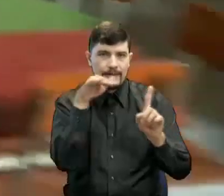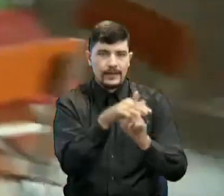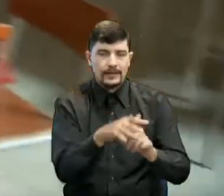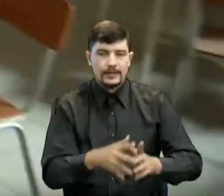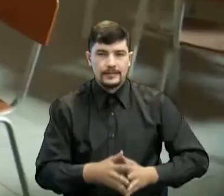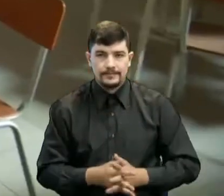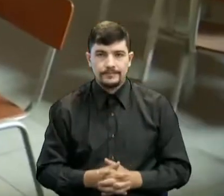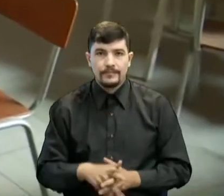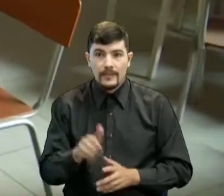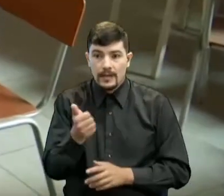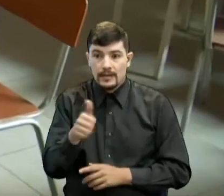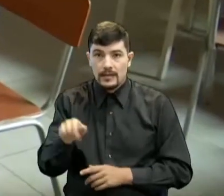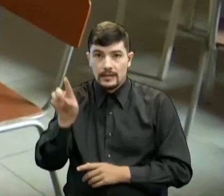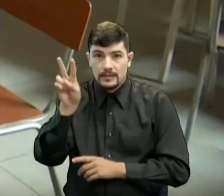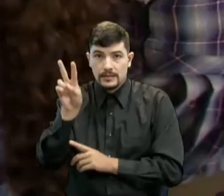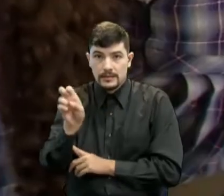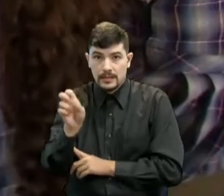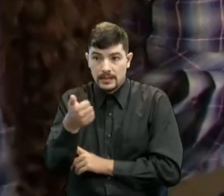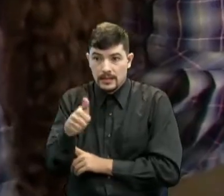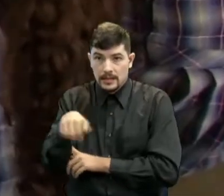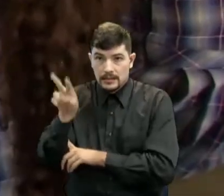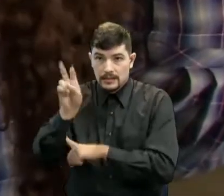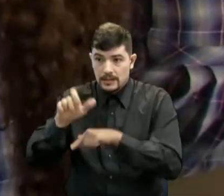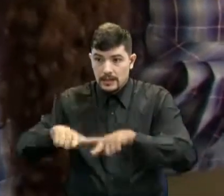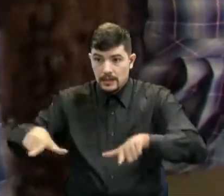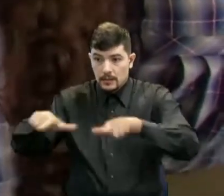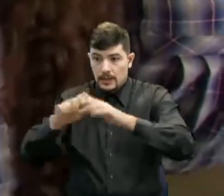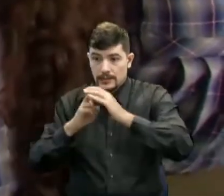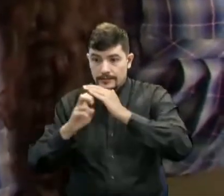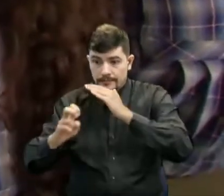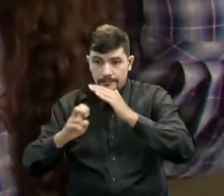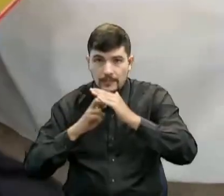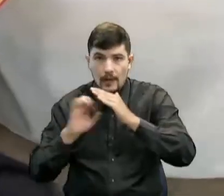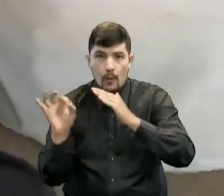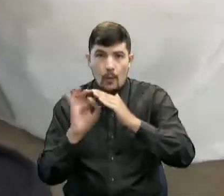17 establecimientos dedicados a este servicio han cerrado sus puertas.